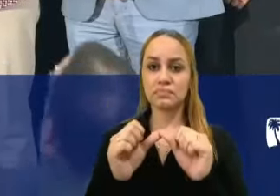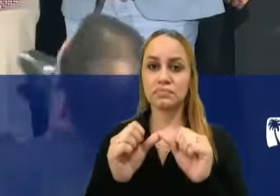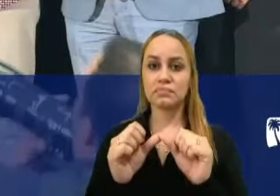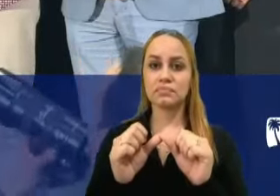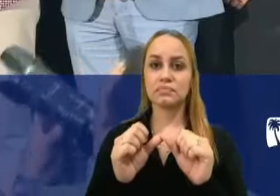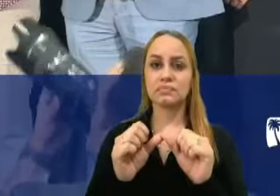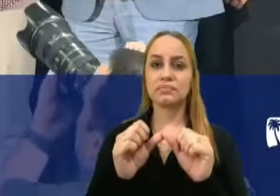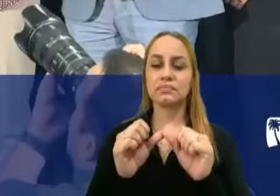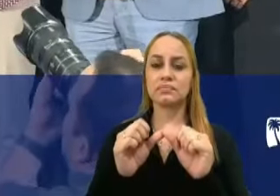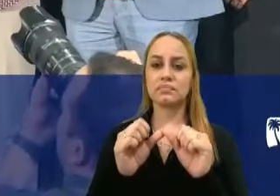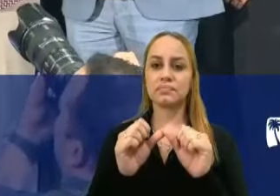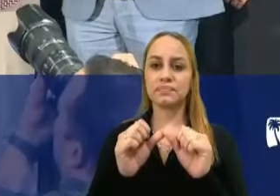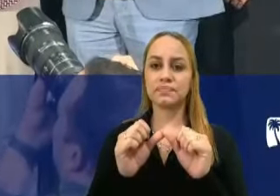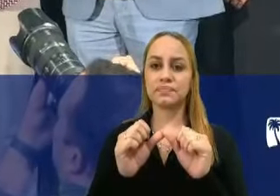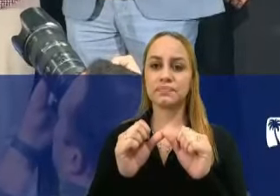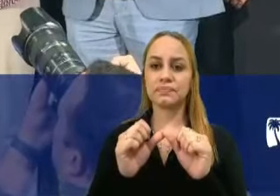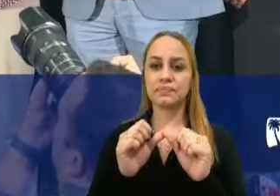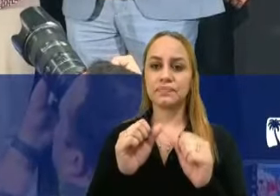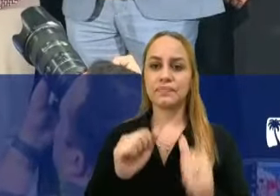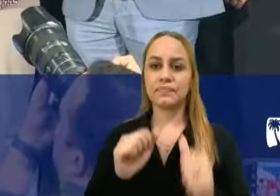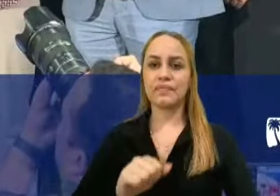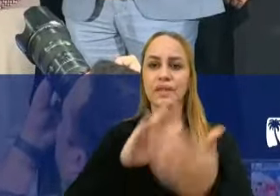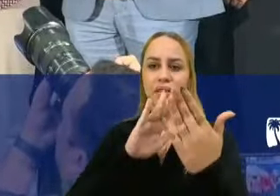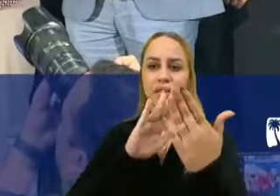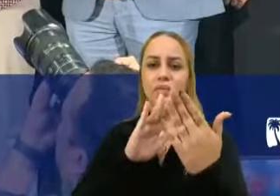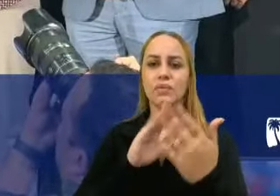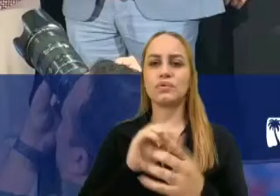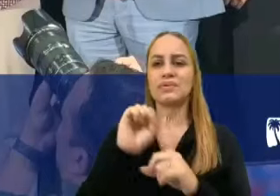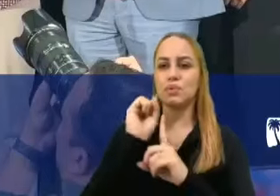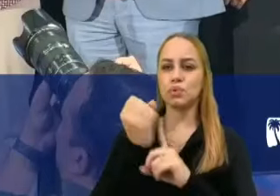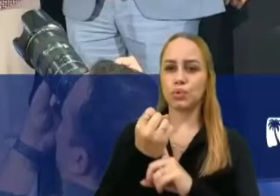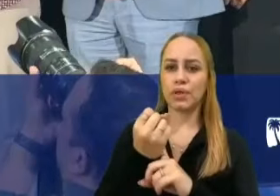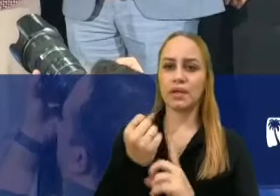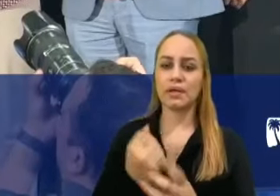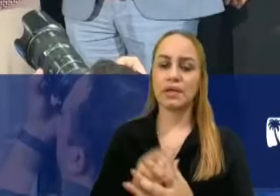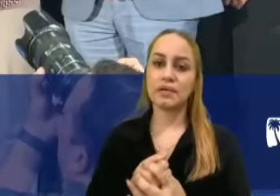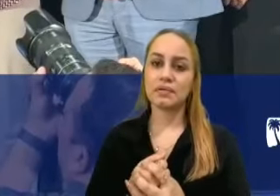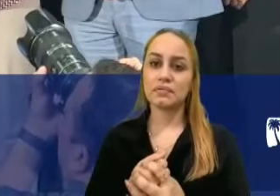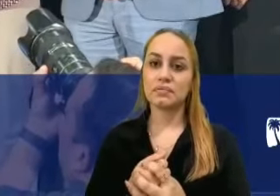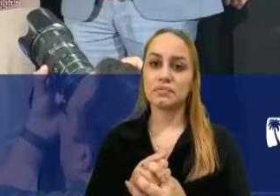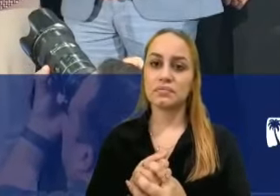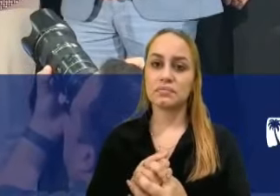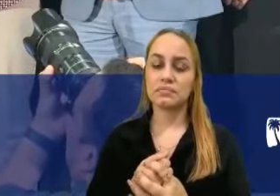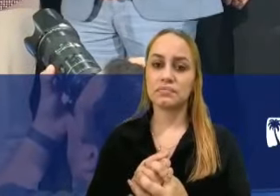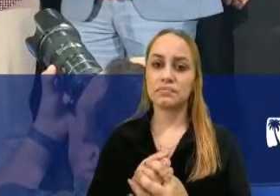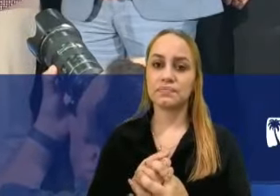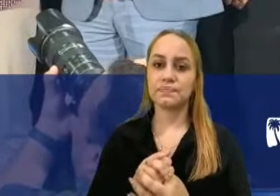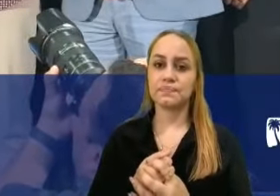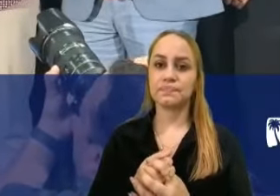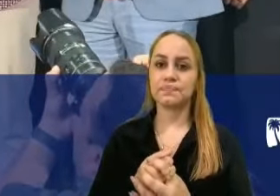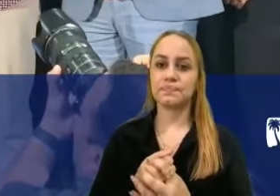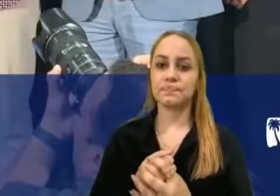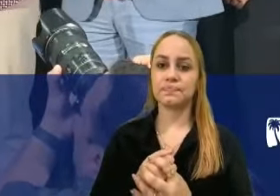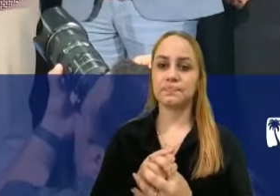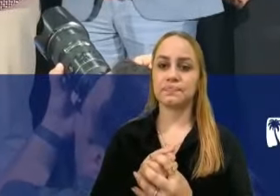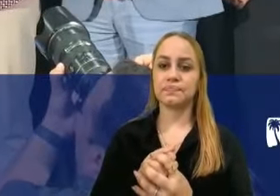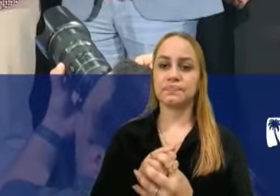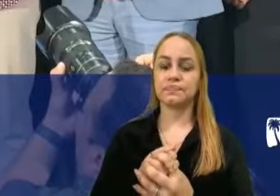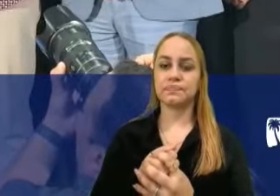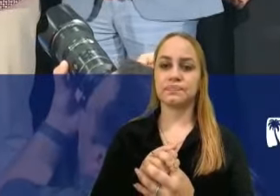enero y queremos empezar a revisar la legislación que se estará radicando ahora en el mes de diciembre compartirla con los